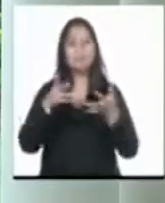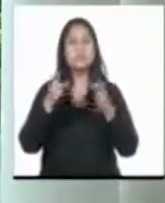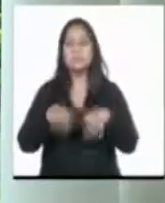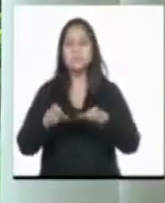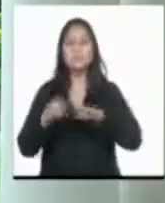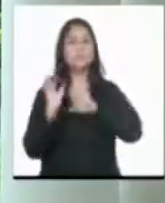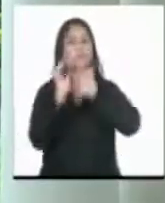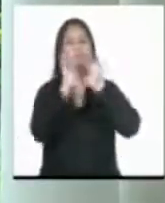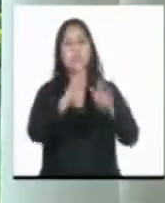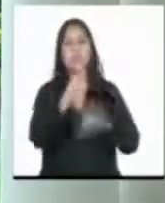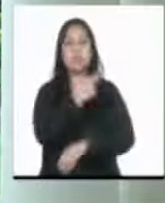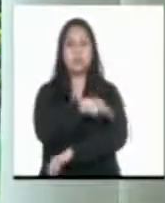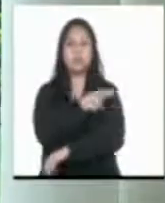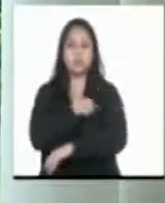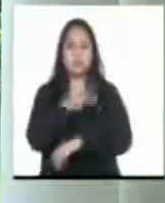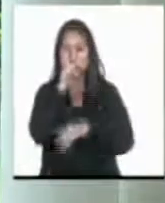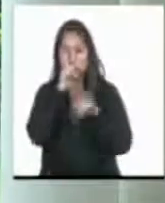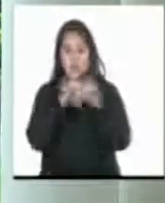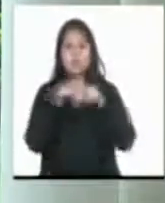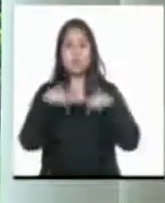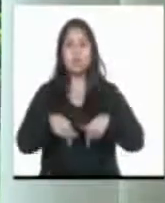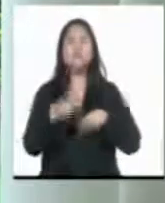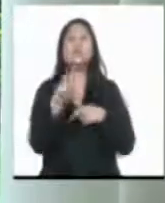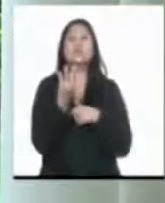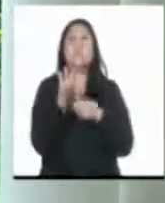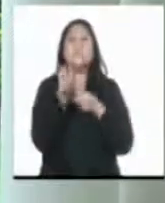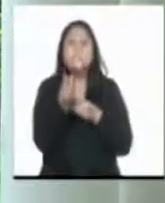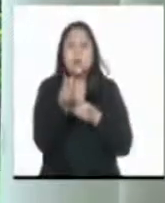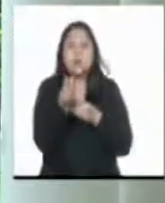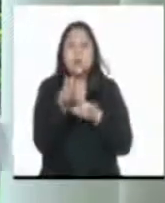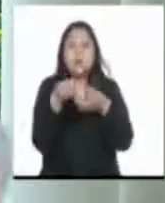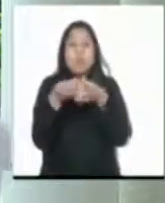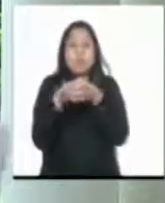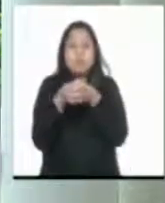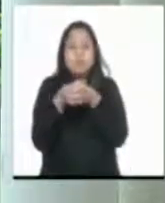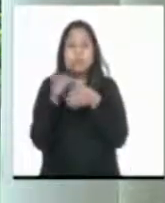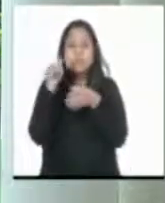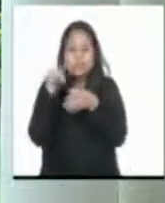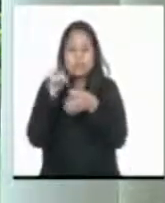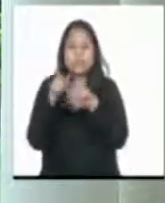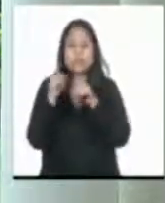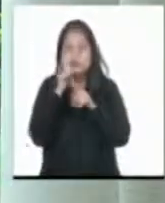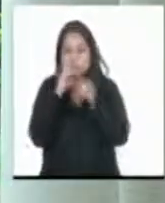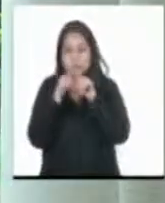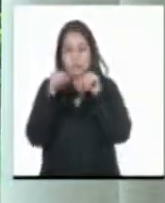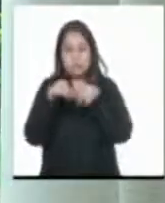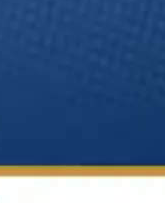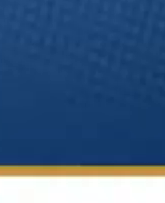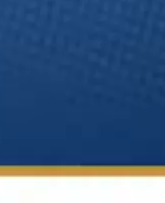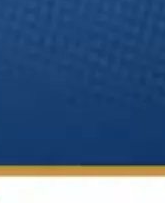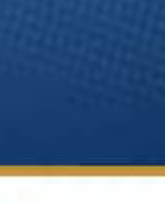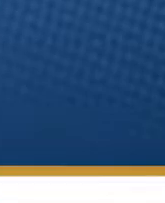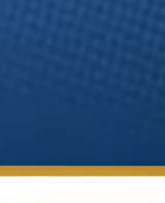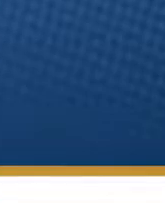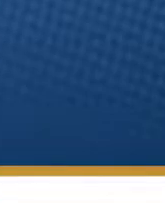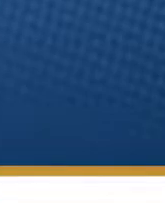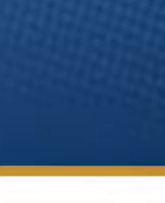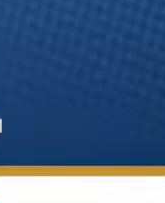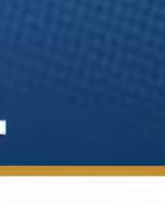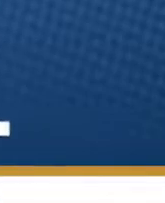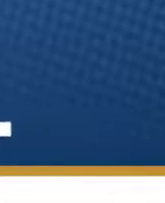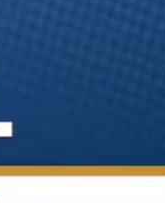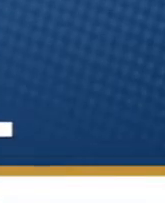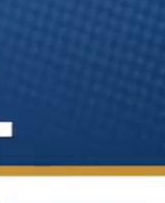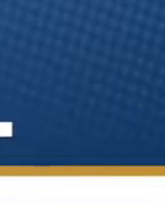hospitales y a esos pocos pacientes que hasta el día de hoy están siendo atendidos por el tema del coronavirus.